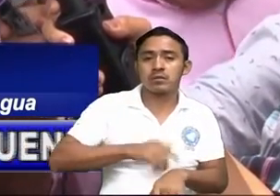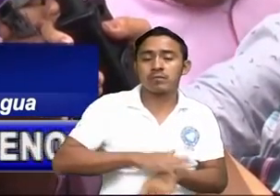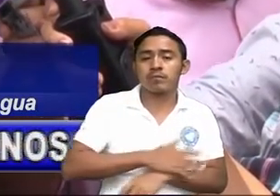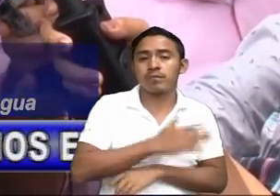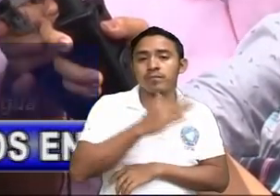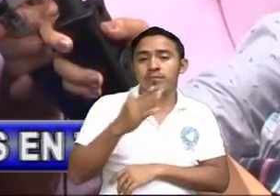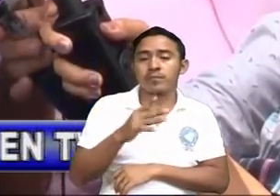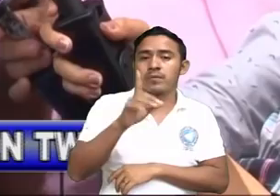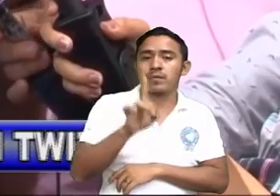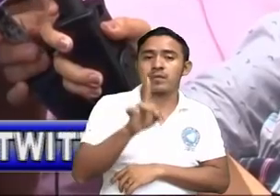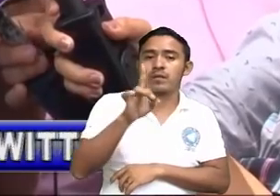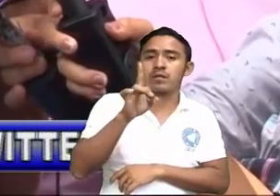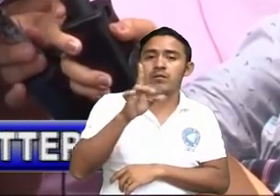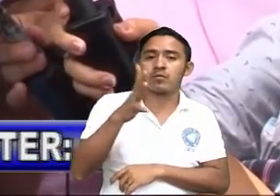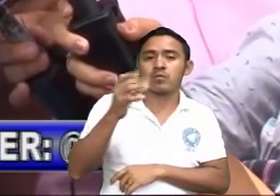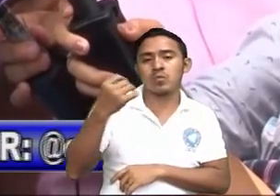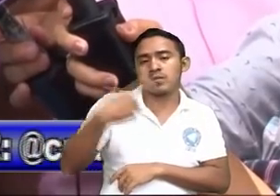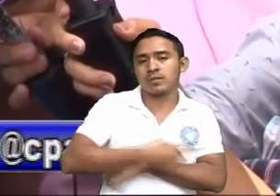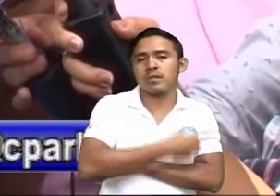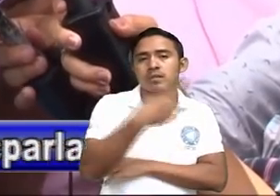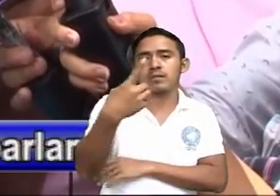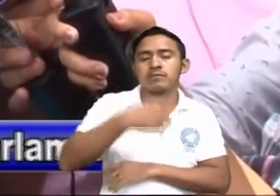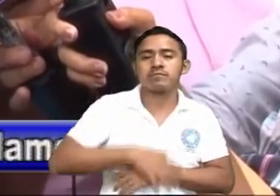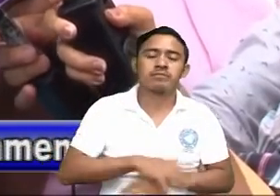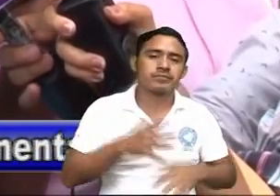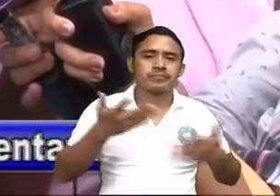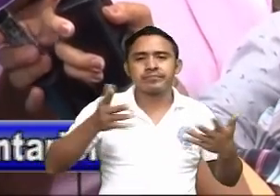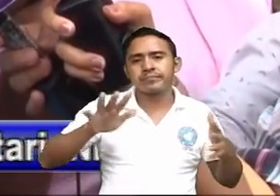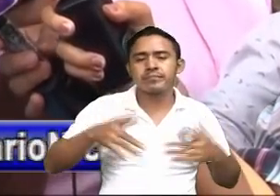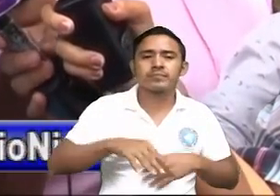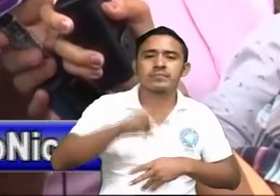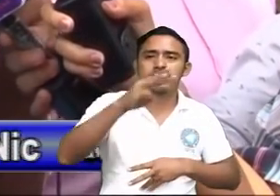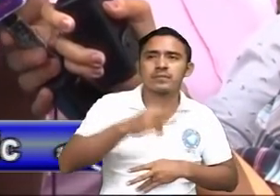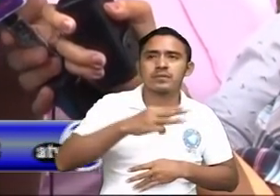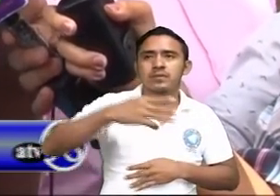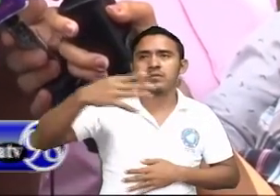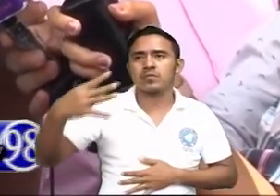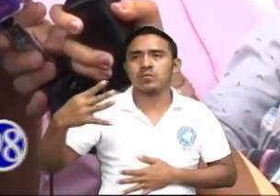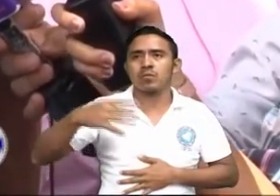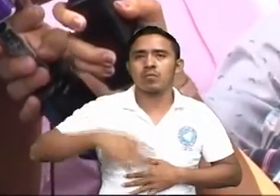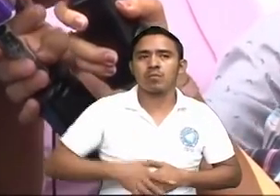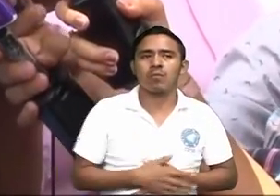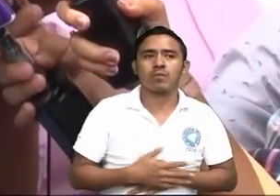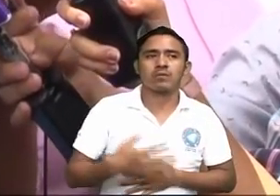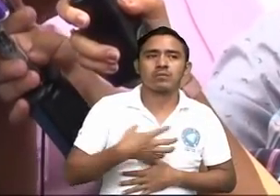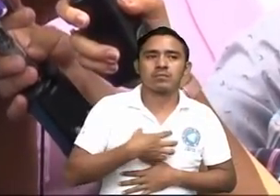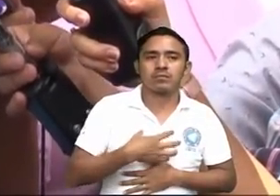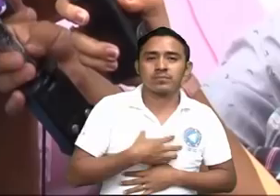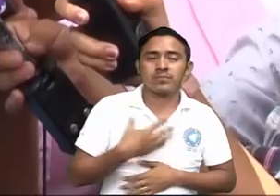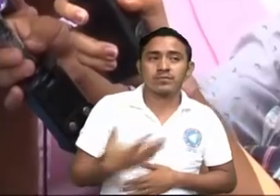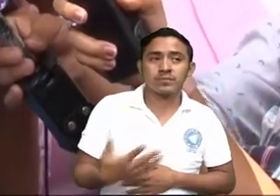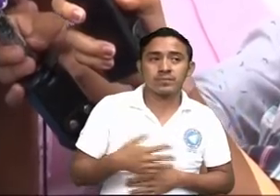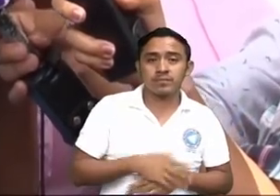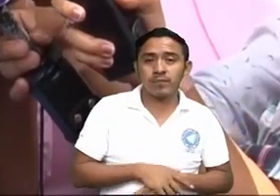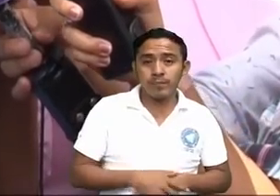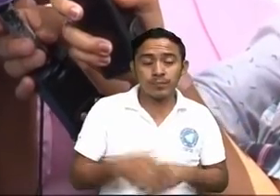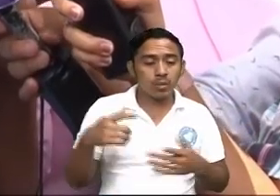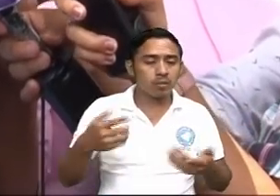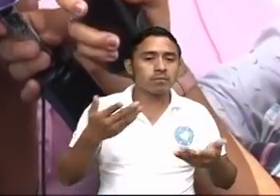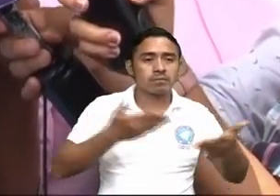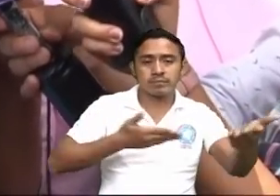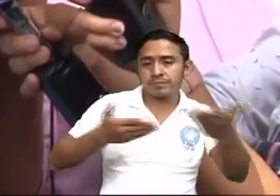ejecución de 120 a 150 días, o sea, estamos más o menos de 3 a 4 meses para terminar la obra. Entonces compartíamos con la